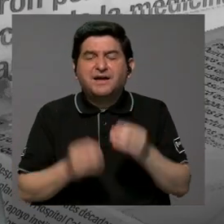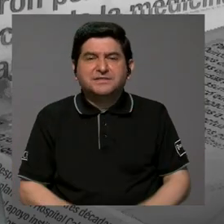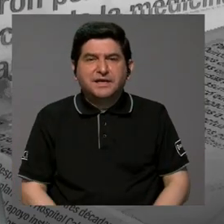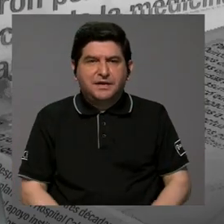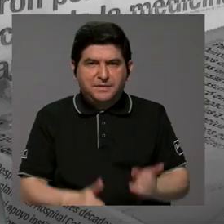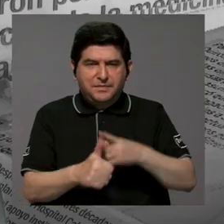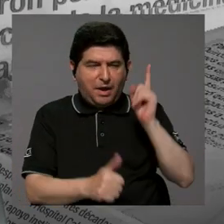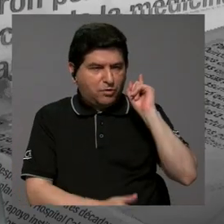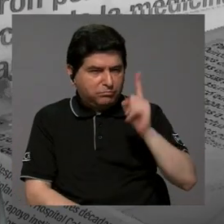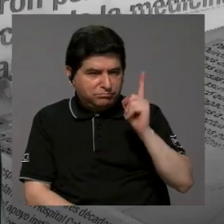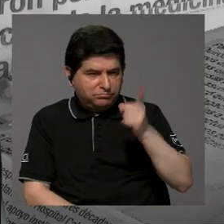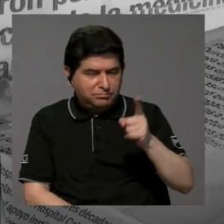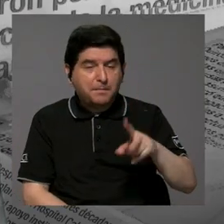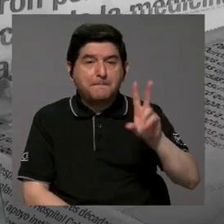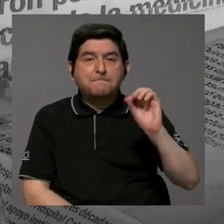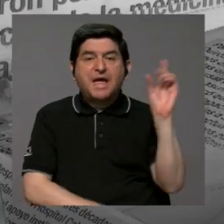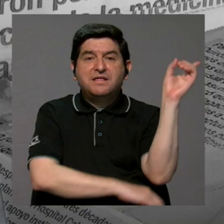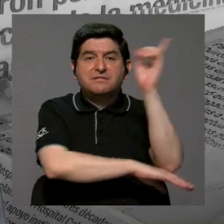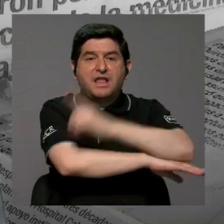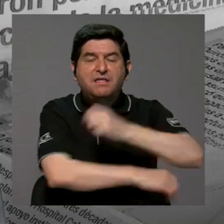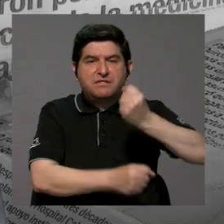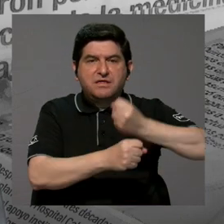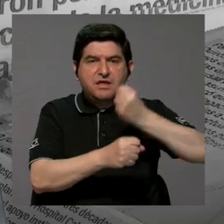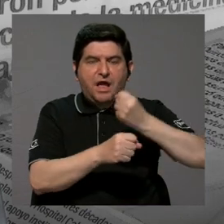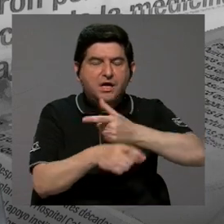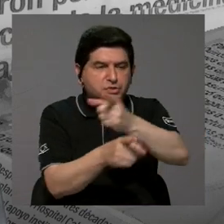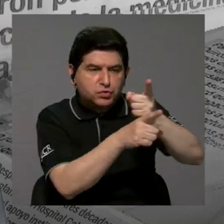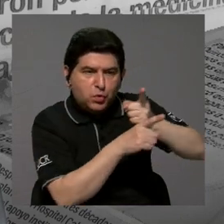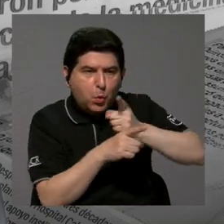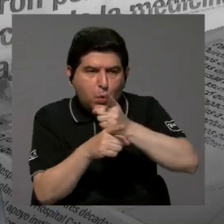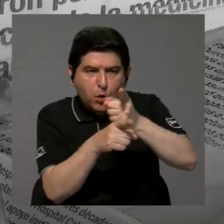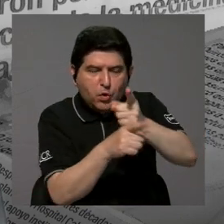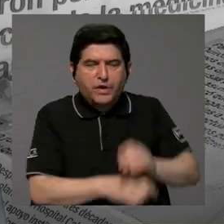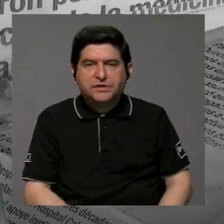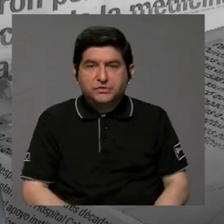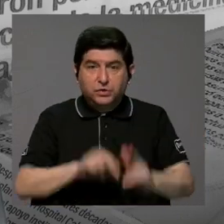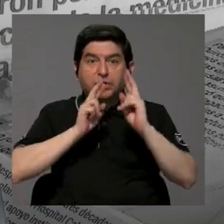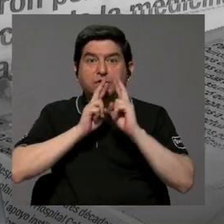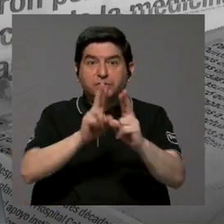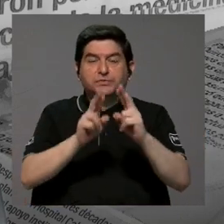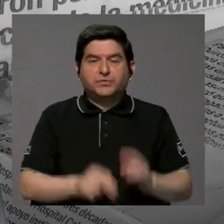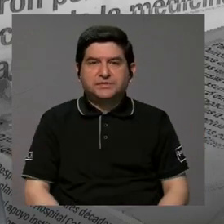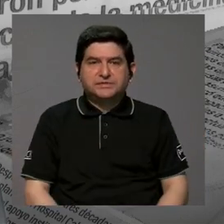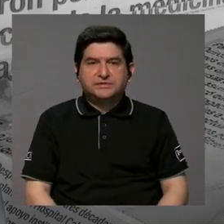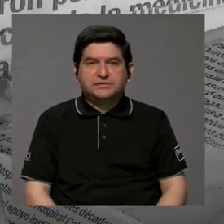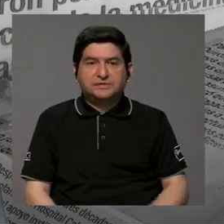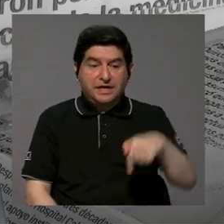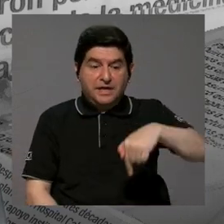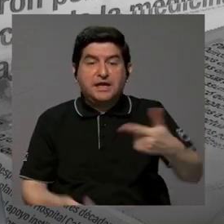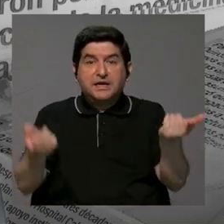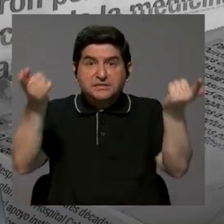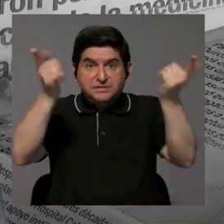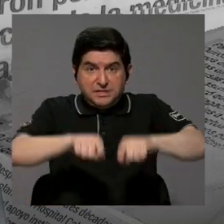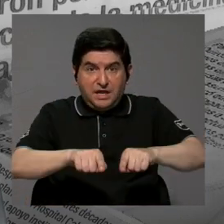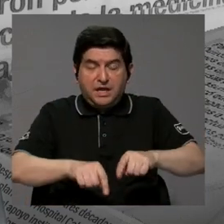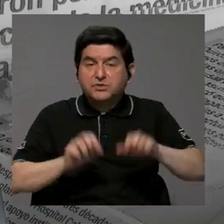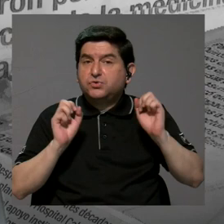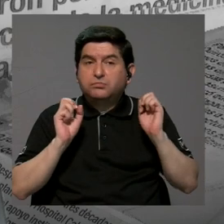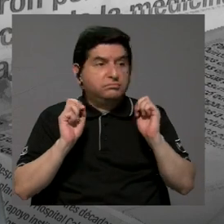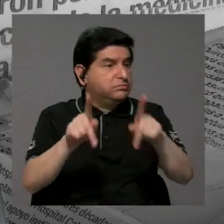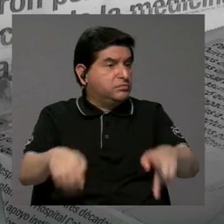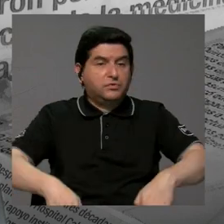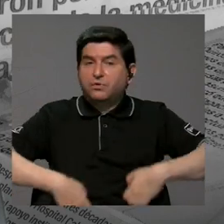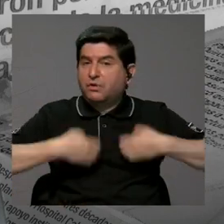es una llamada de atención y se le dan 20 días hábiles para que corrija, para que responda. Aquí ni siquiera se les dio